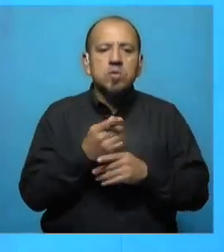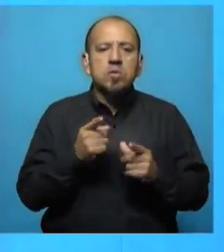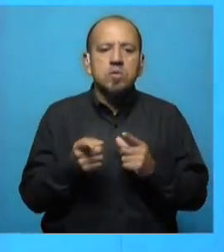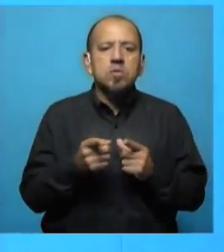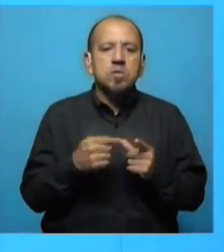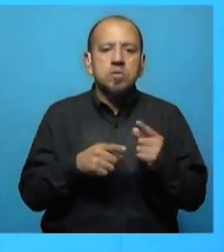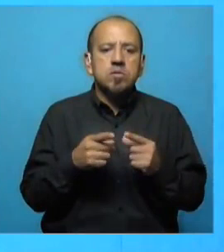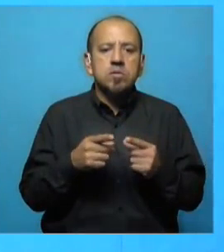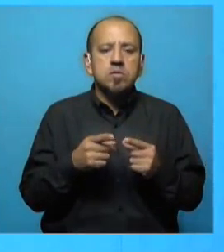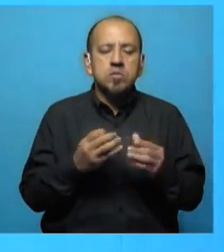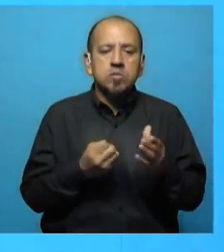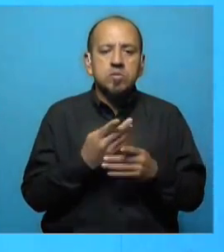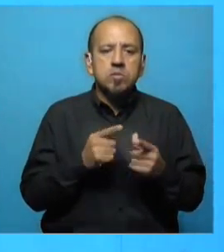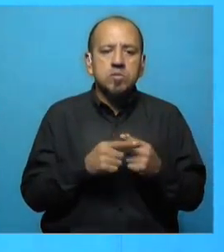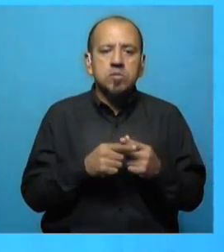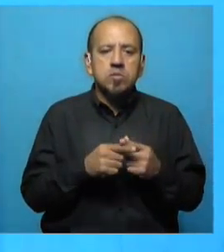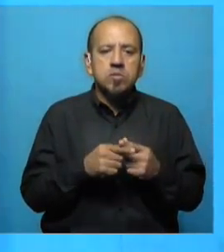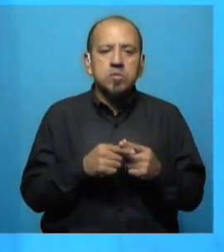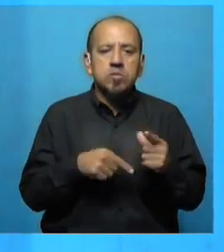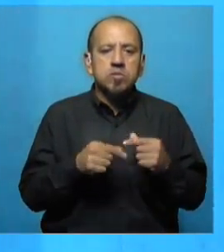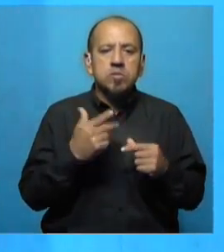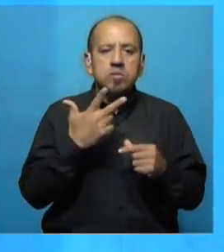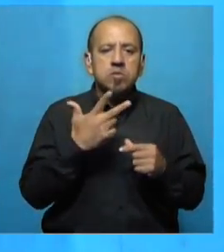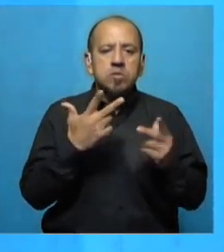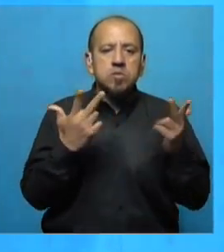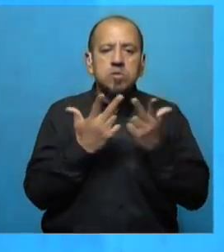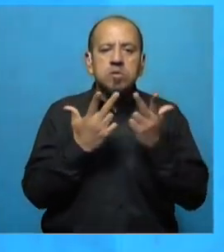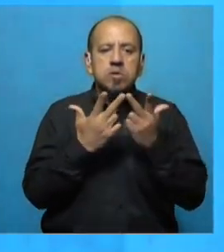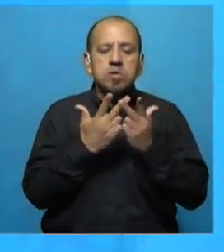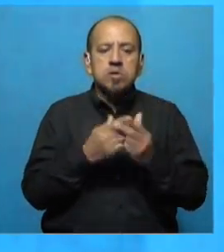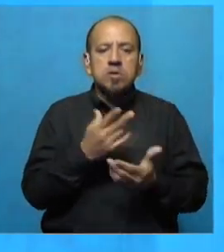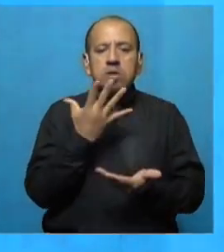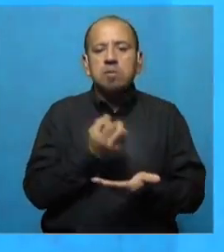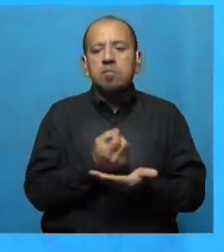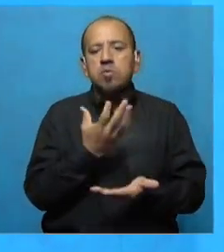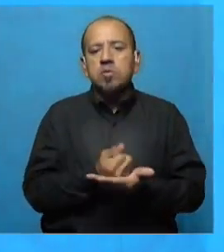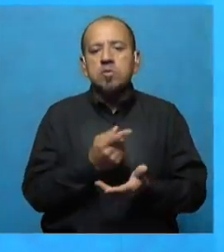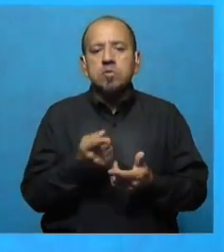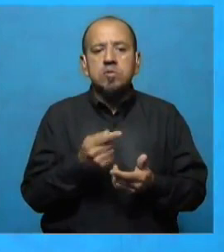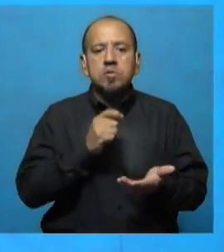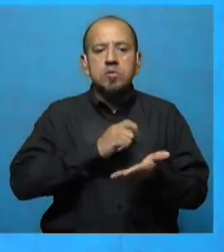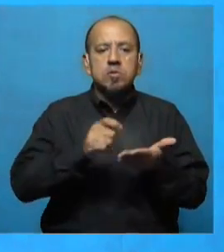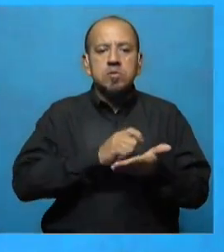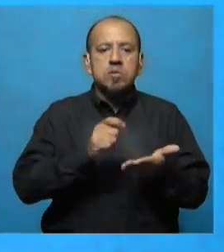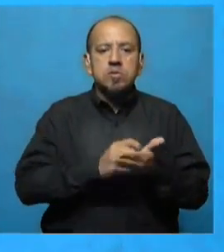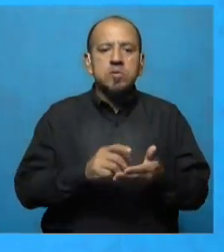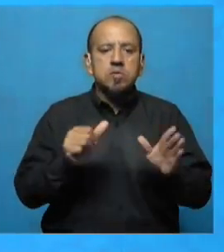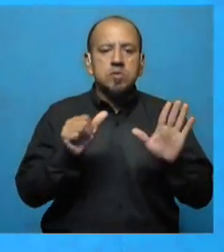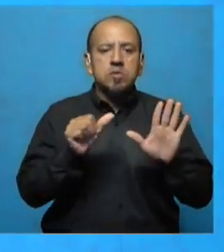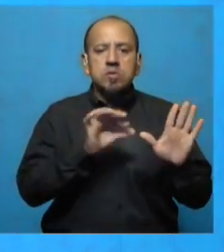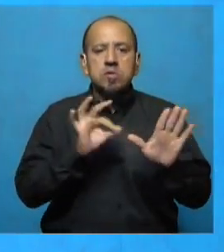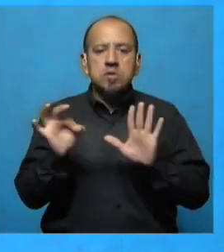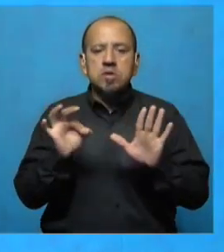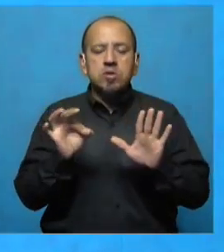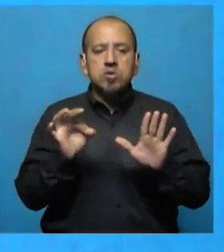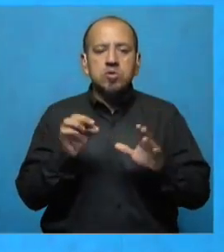es un show nuevo Nosotros con los 33 programas de la aldea grabamos escribimos 600 minutos son 10